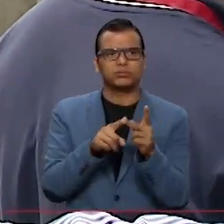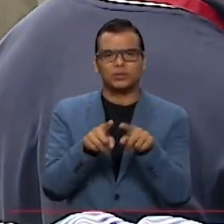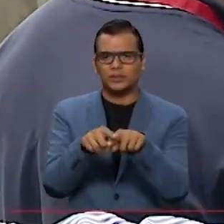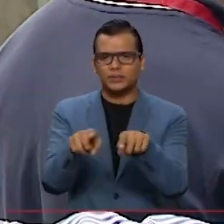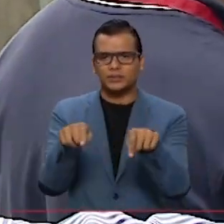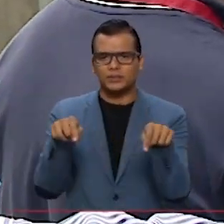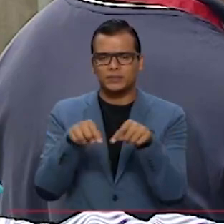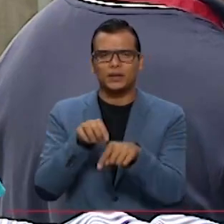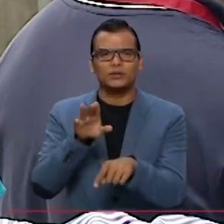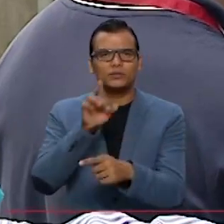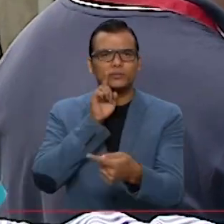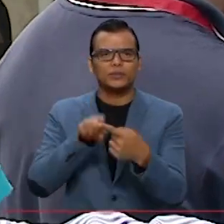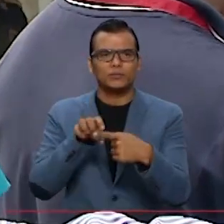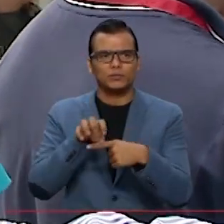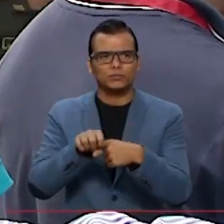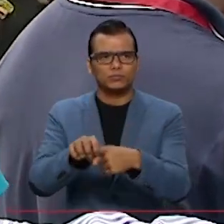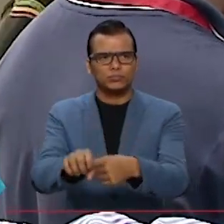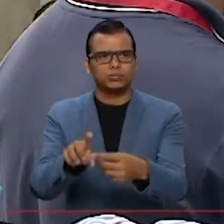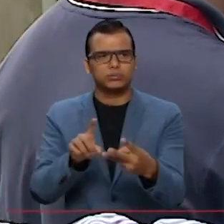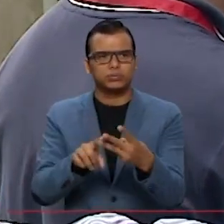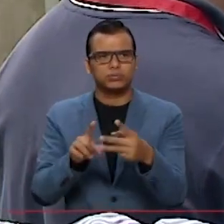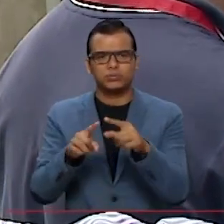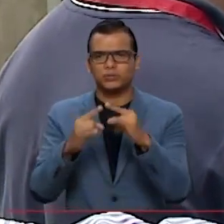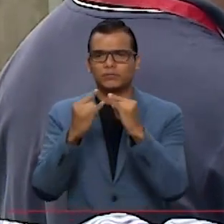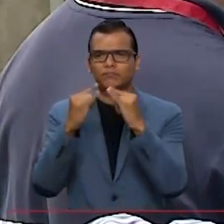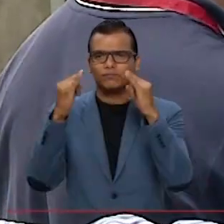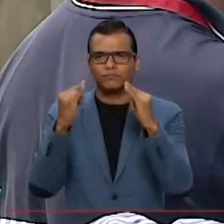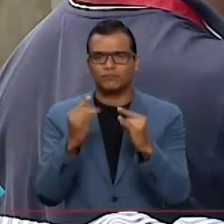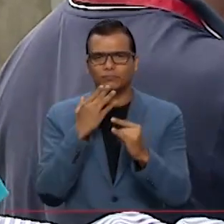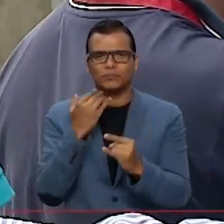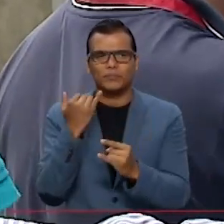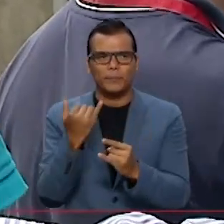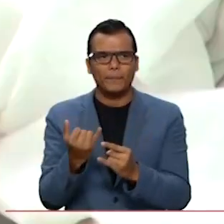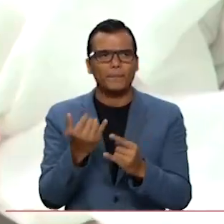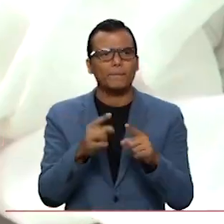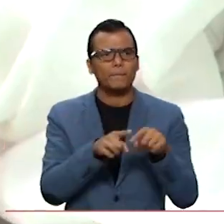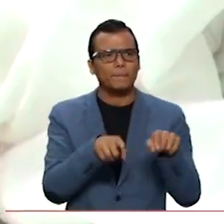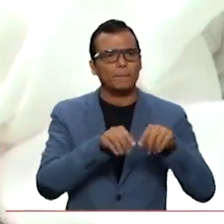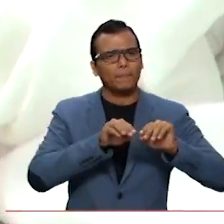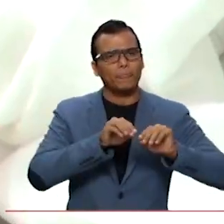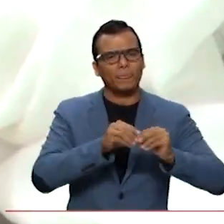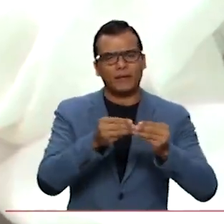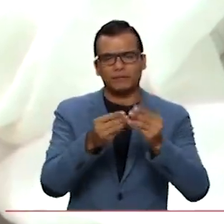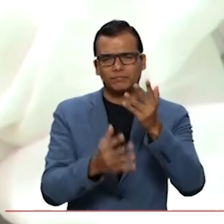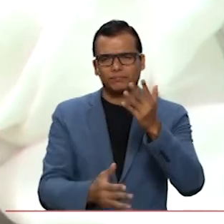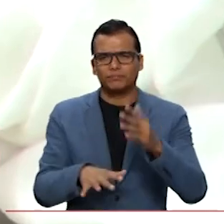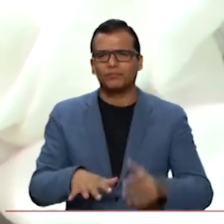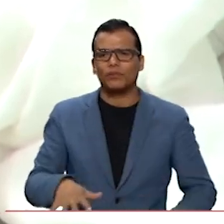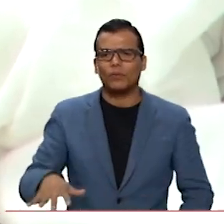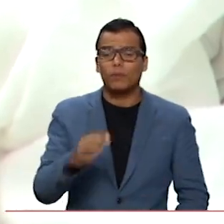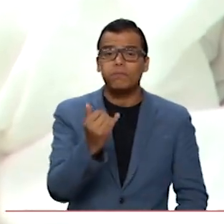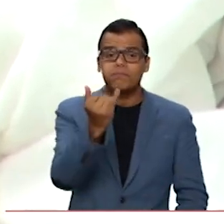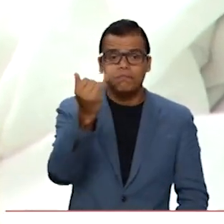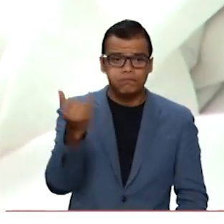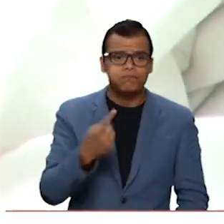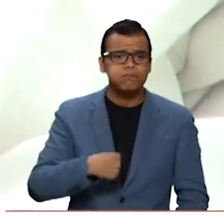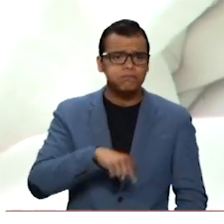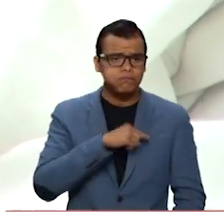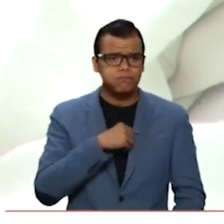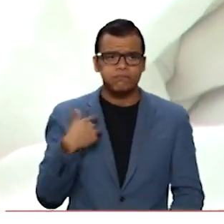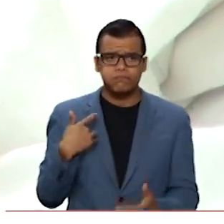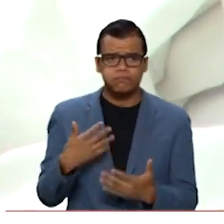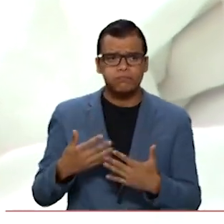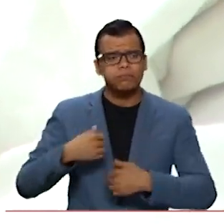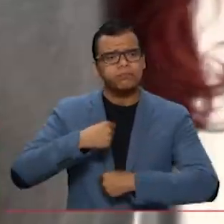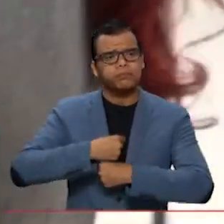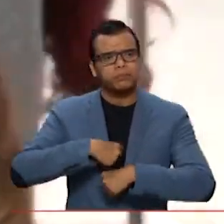hacer consultas, un albergue, salas de capacitación, pesebreras, etc. En este espacio podemos acoger y hemos acogido en estos pocos